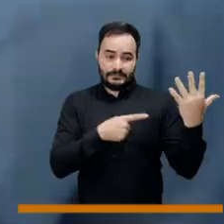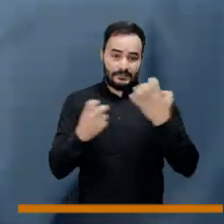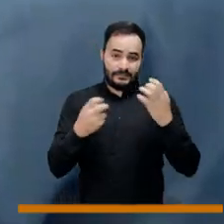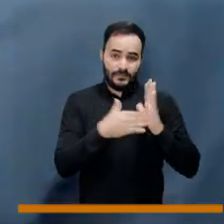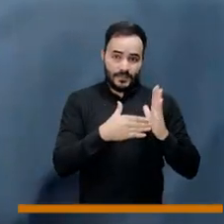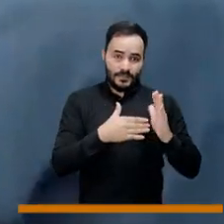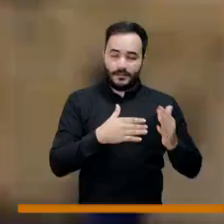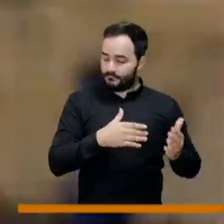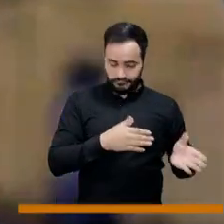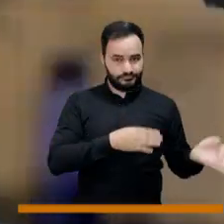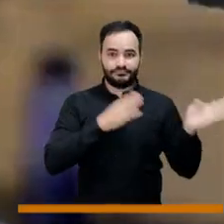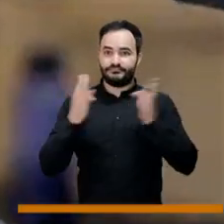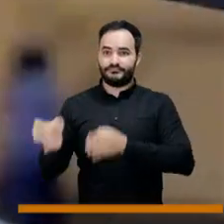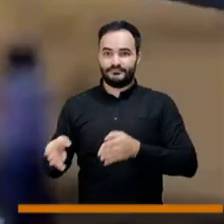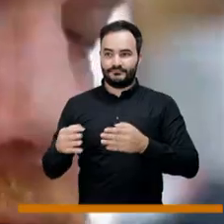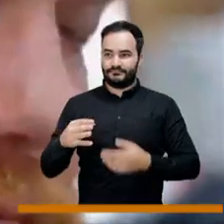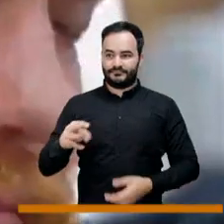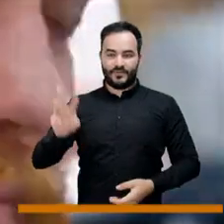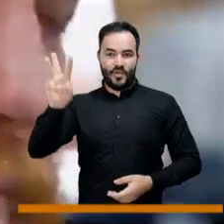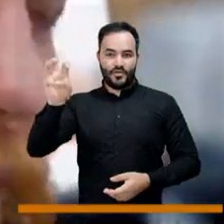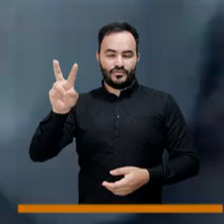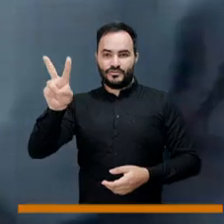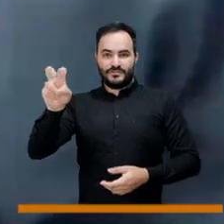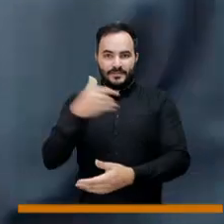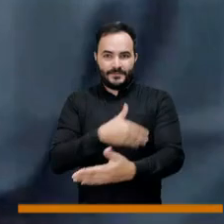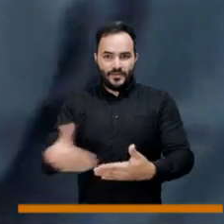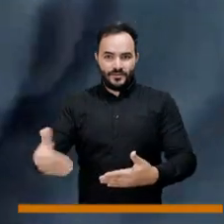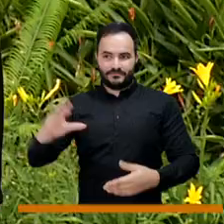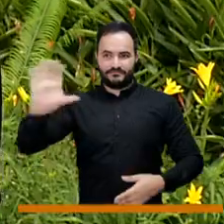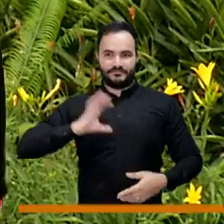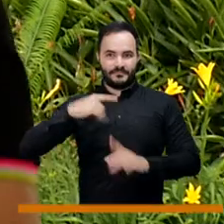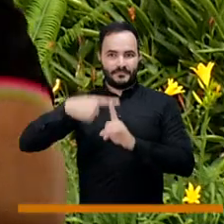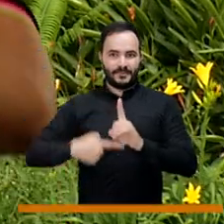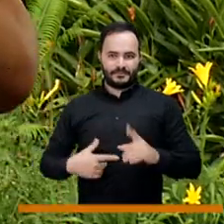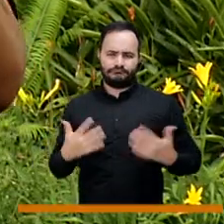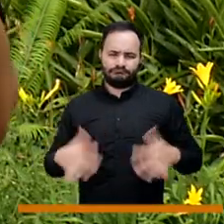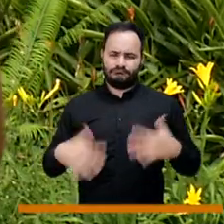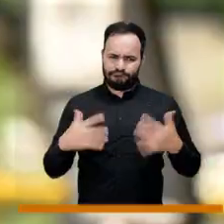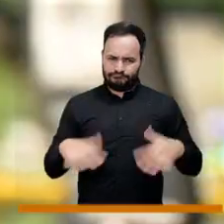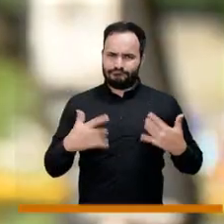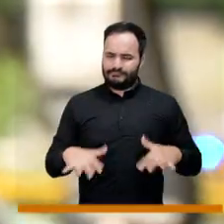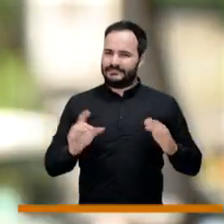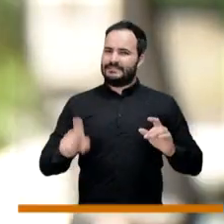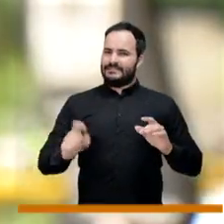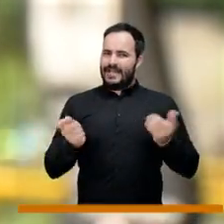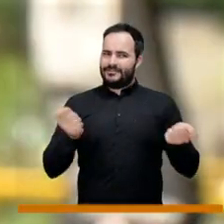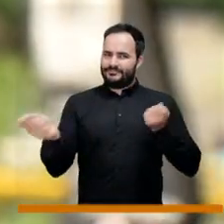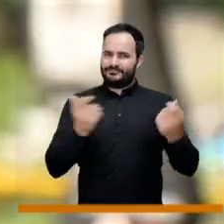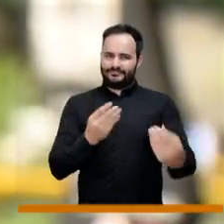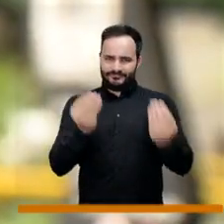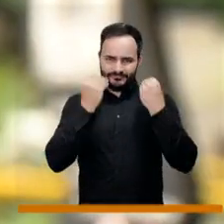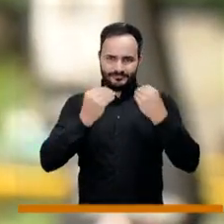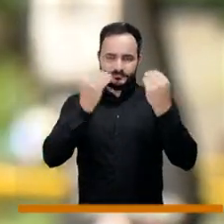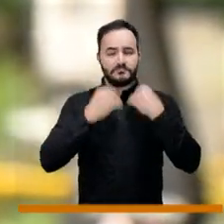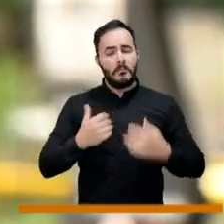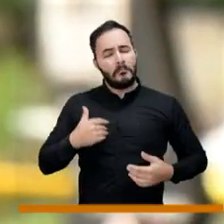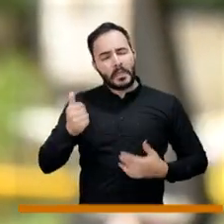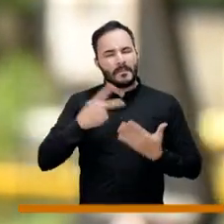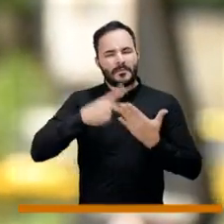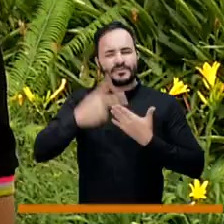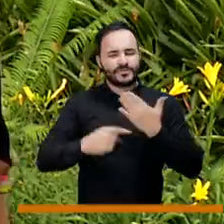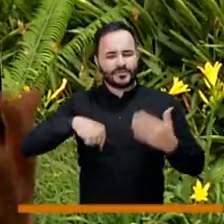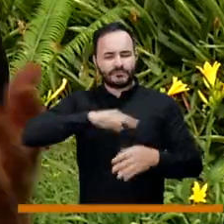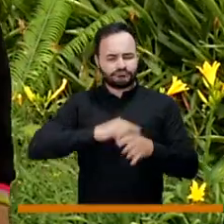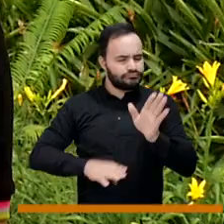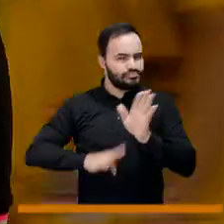ganarte 8 millones de pesos. Hay que saber también administrar los recursos y ha sido un proceso muy bonito. Yo creo que hoy el proyecto macro de nosotros es el tema educativo,